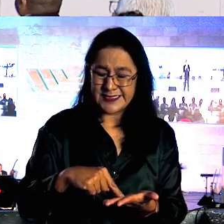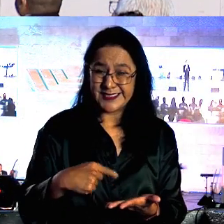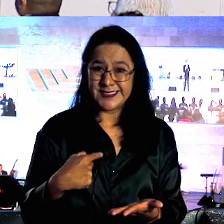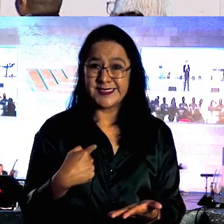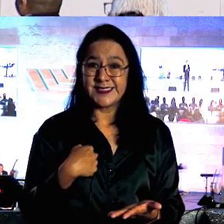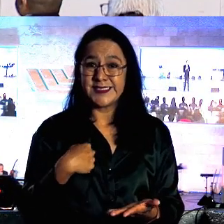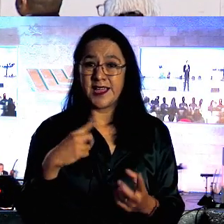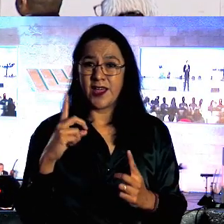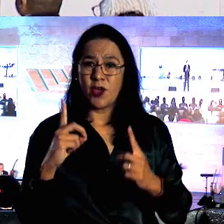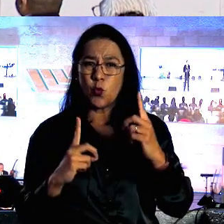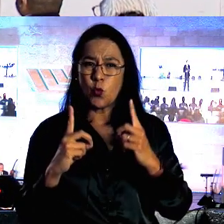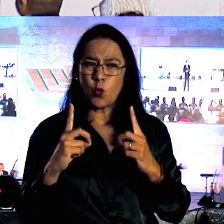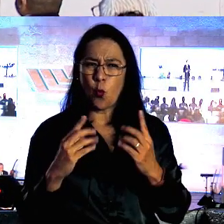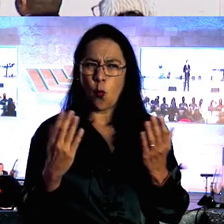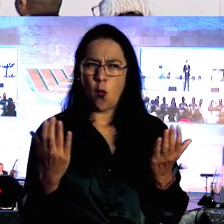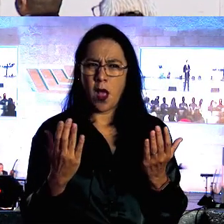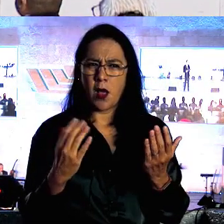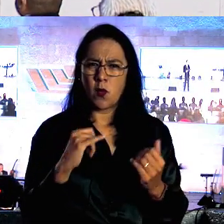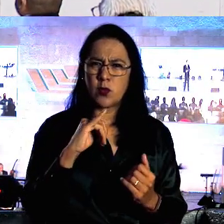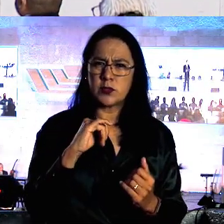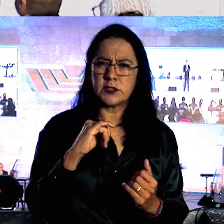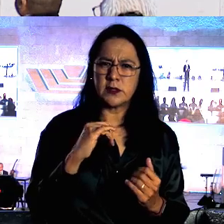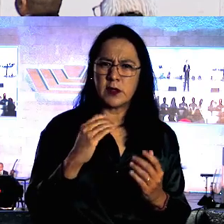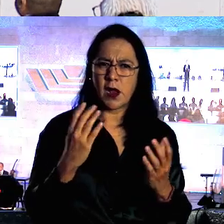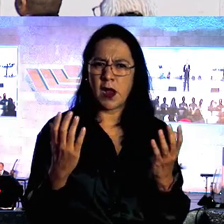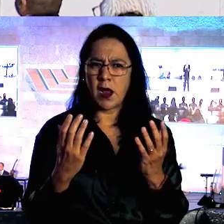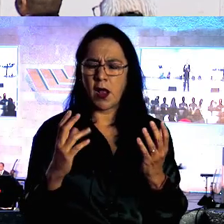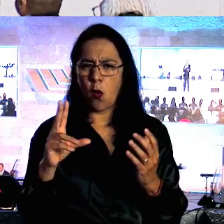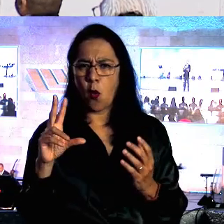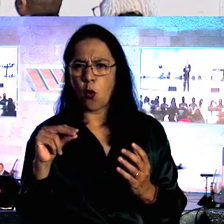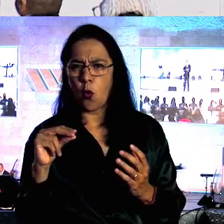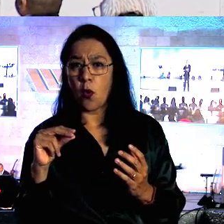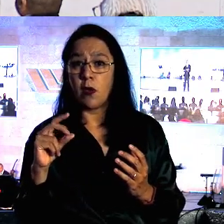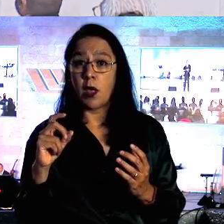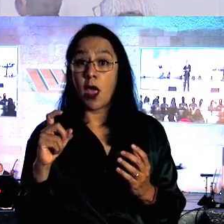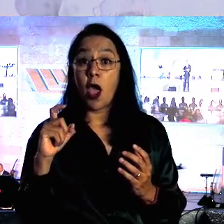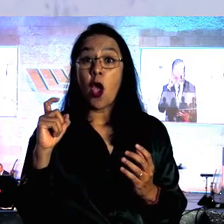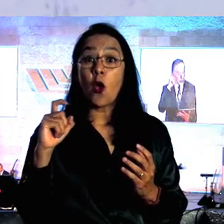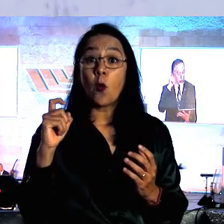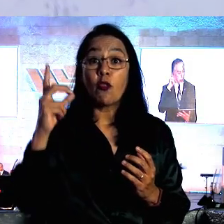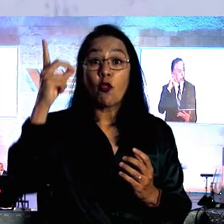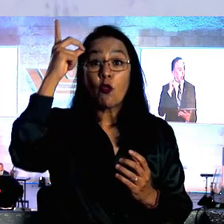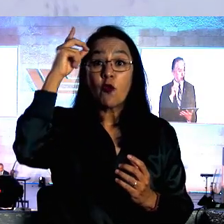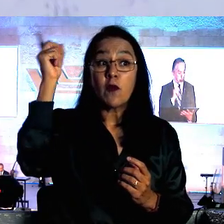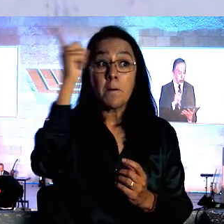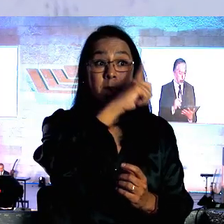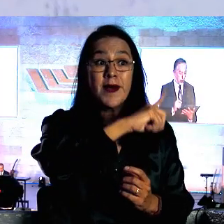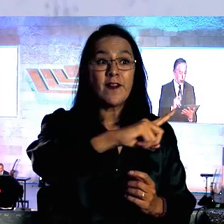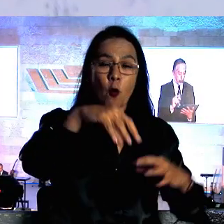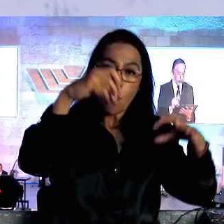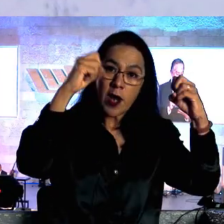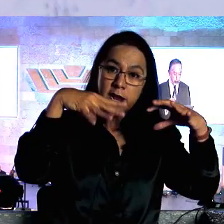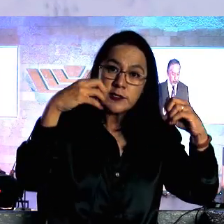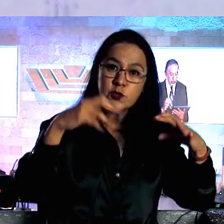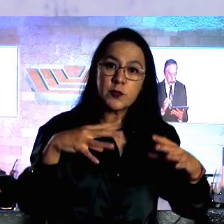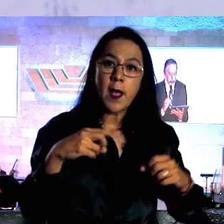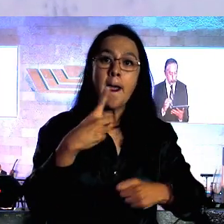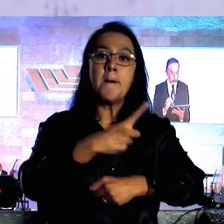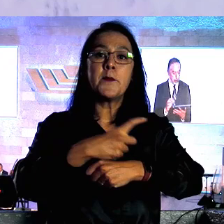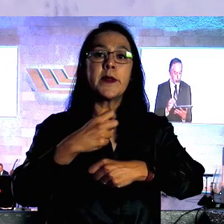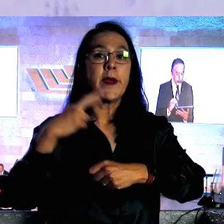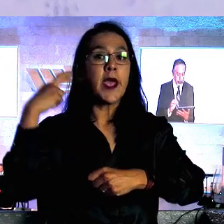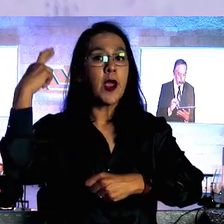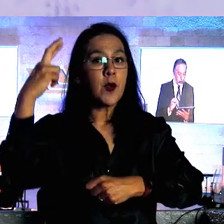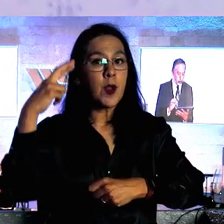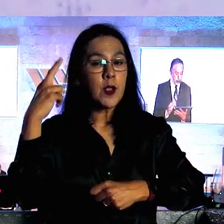¿lo hago? ¿no lo hago? ¿cuándo fue que Dios envió la lluvia? vamos al versículo 38 y 39 primer libro de Reyes 18,